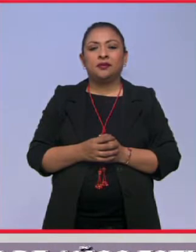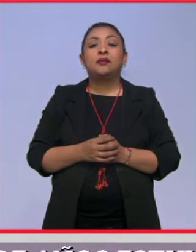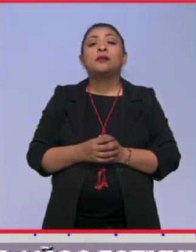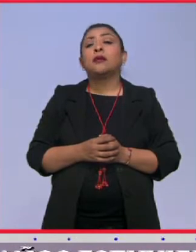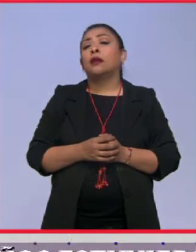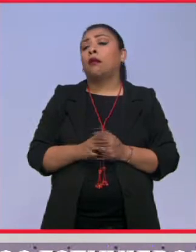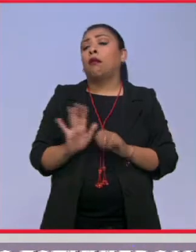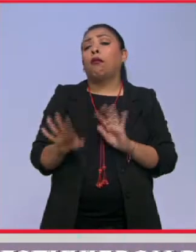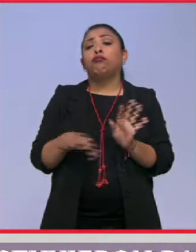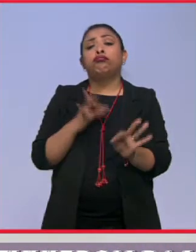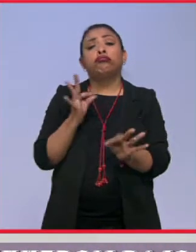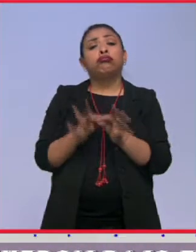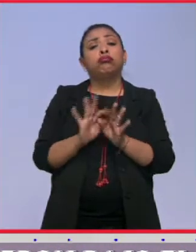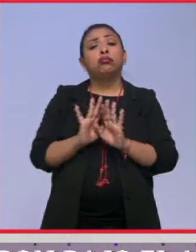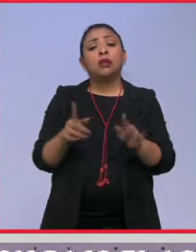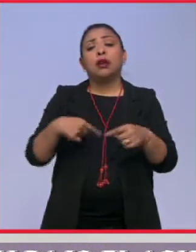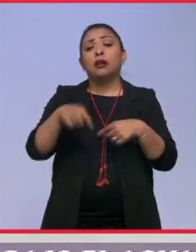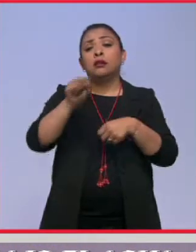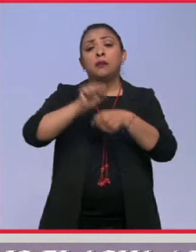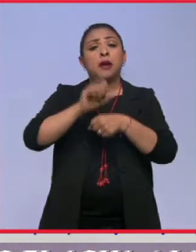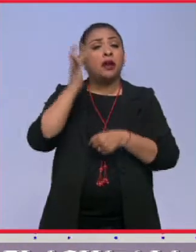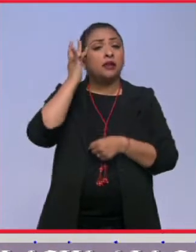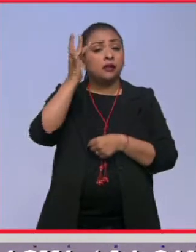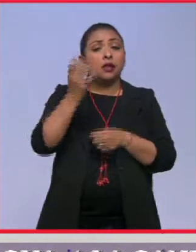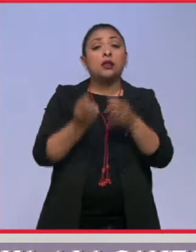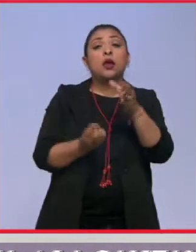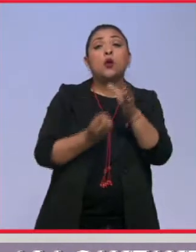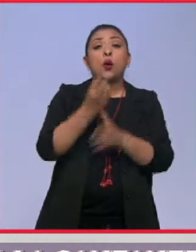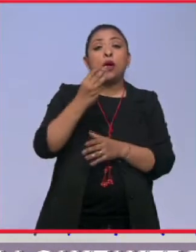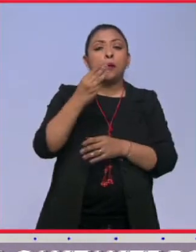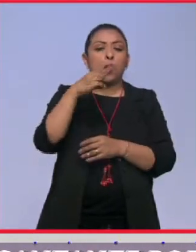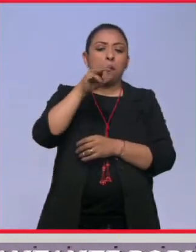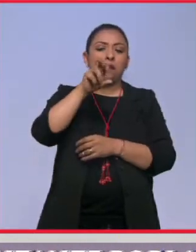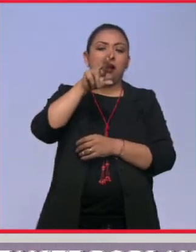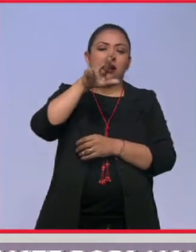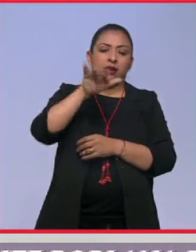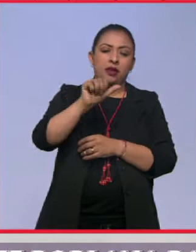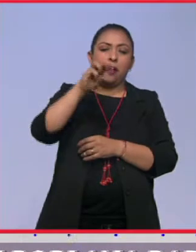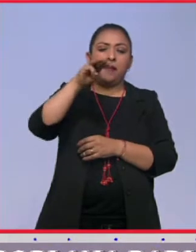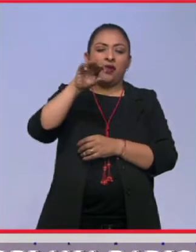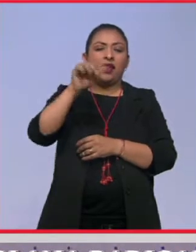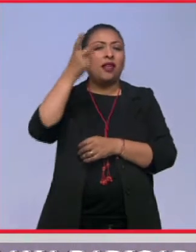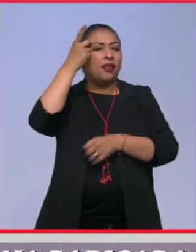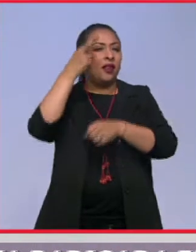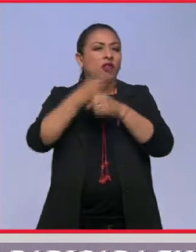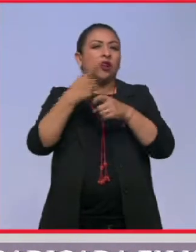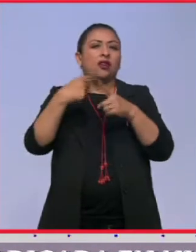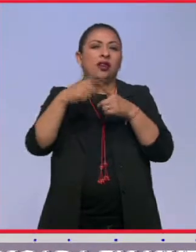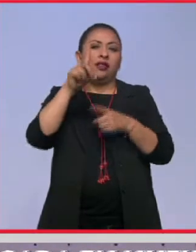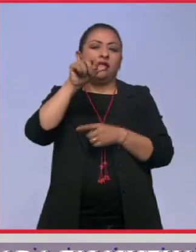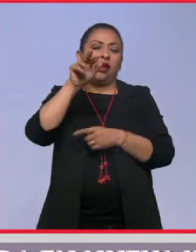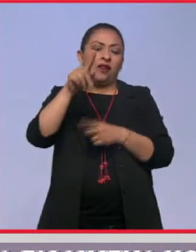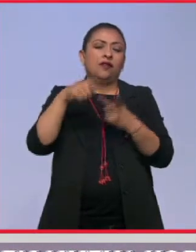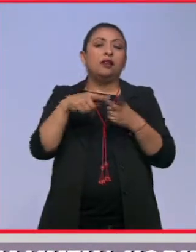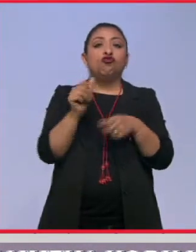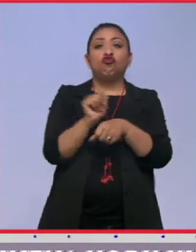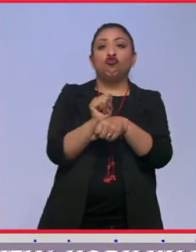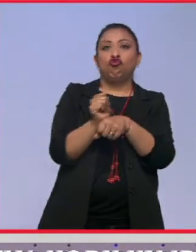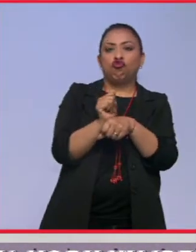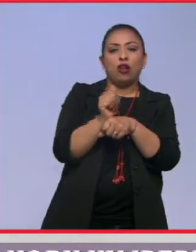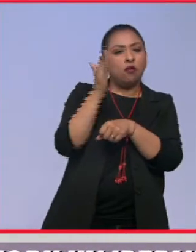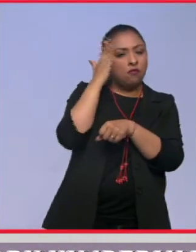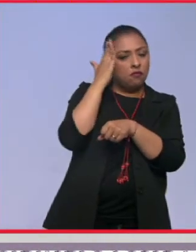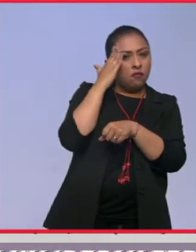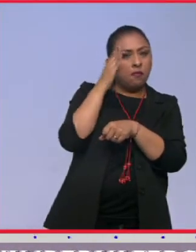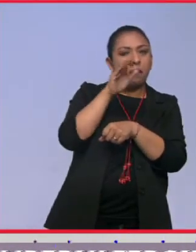Y todo está listo para que en Semana Santa estrene María Magdalena, filme dirigido por Garth Davis y protagonizado por Rooney Mara y Joaquin